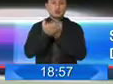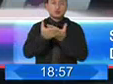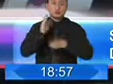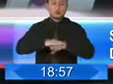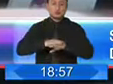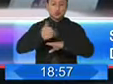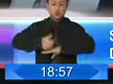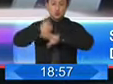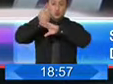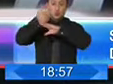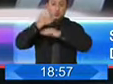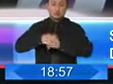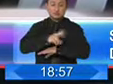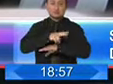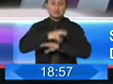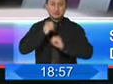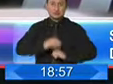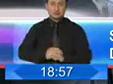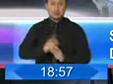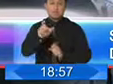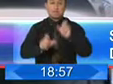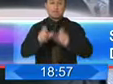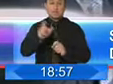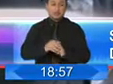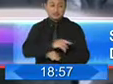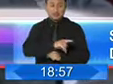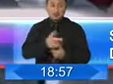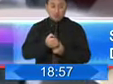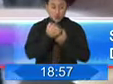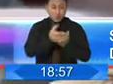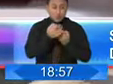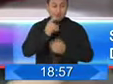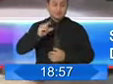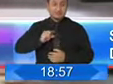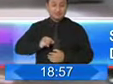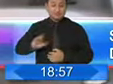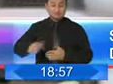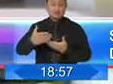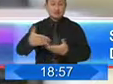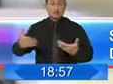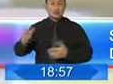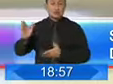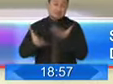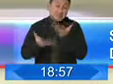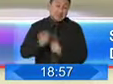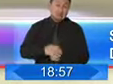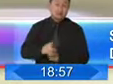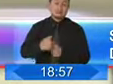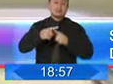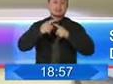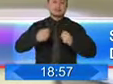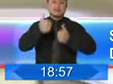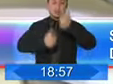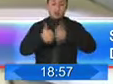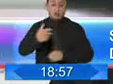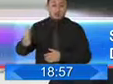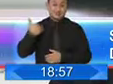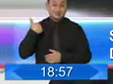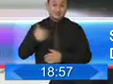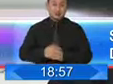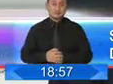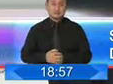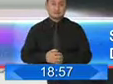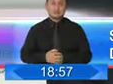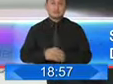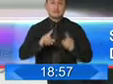el superintendente, se le ha privado a la ciudadanía conocer los detalles de los bienes que supuestamente poseía el ex candidato Guillermo Lasso.